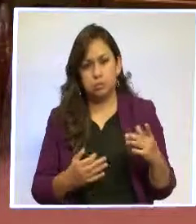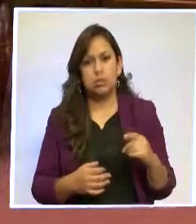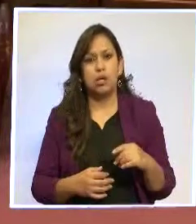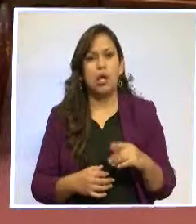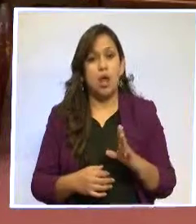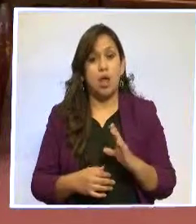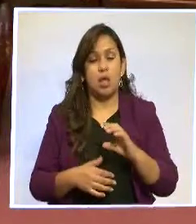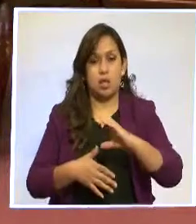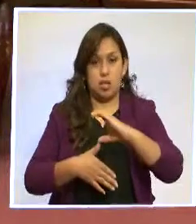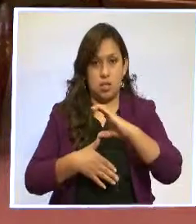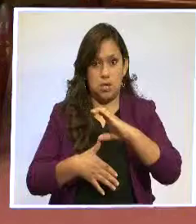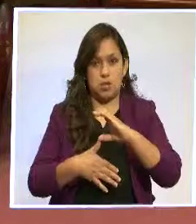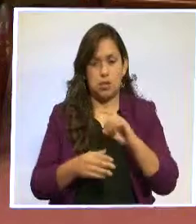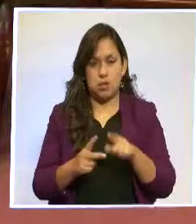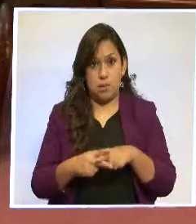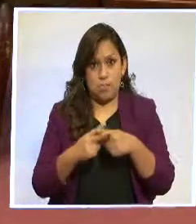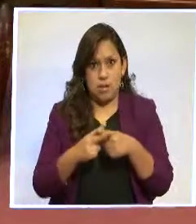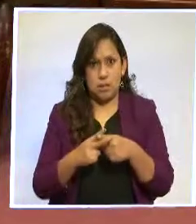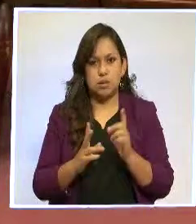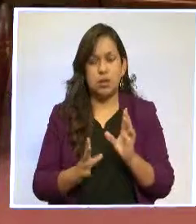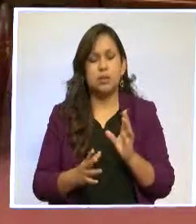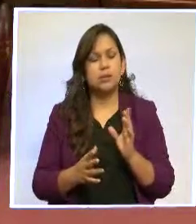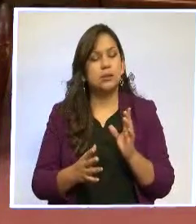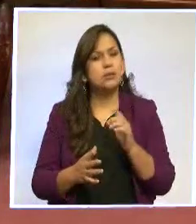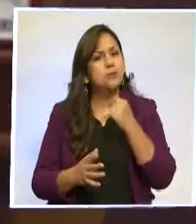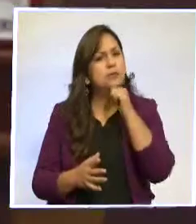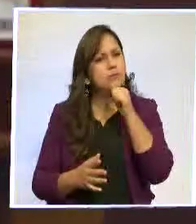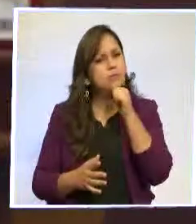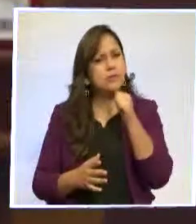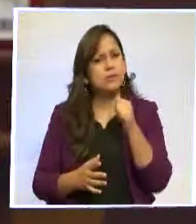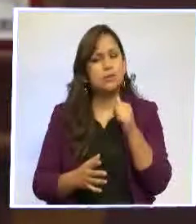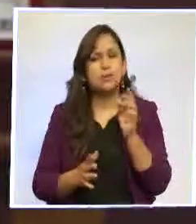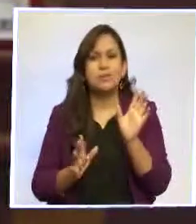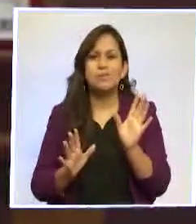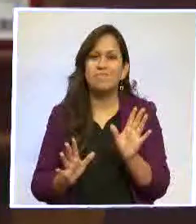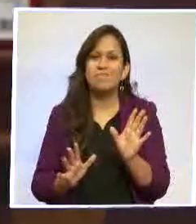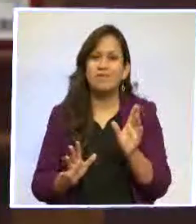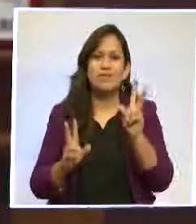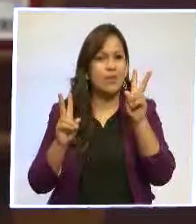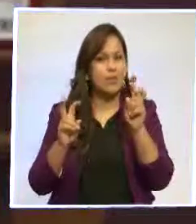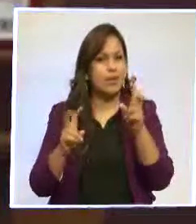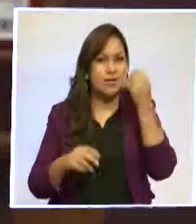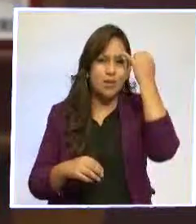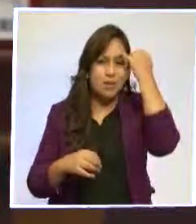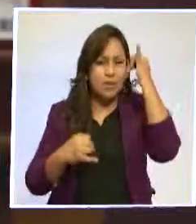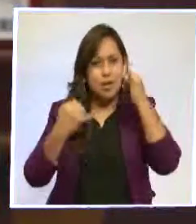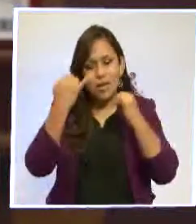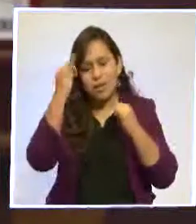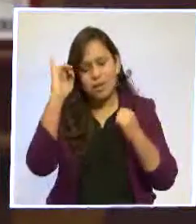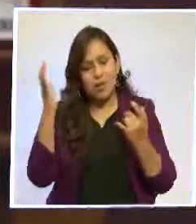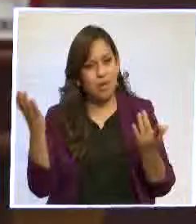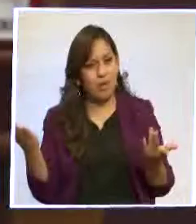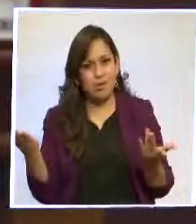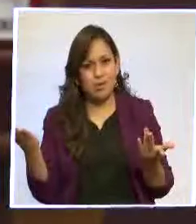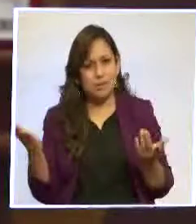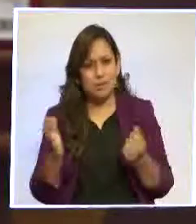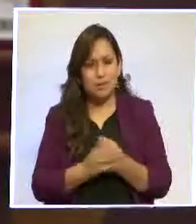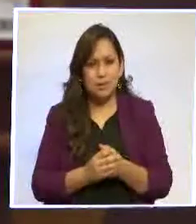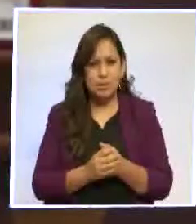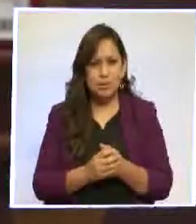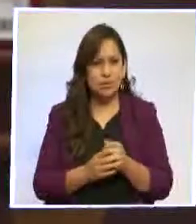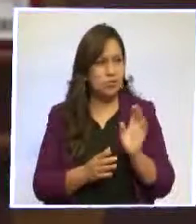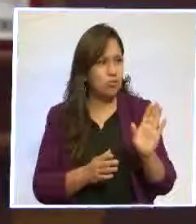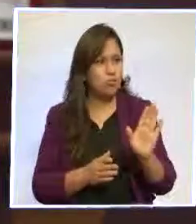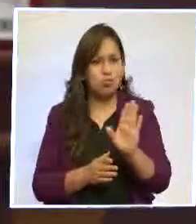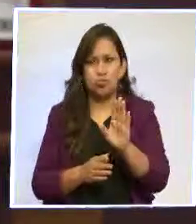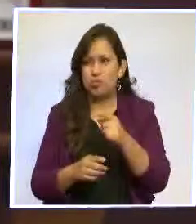inicio de esta instancia ha sido precisamente el tema ideológico. ¿Qué pasa por las ideologías? Bueno, las ideologías las va a